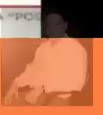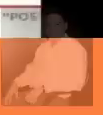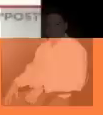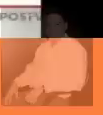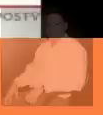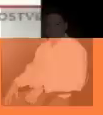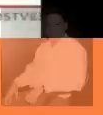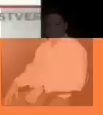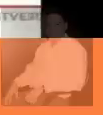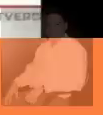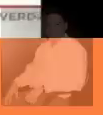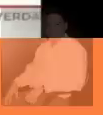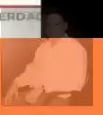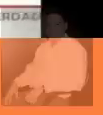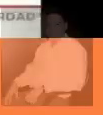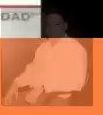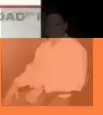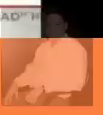El único poder